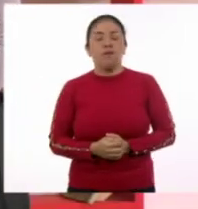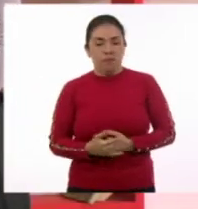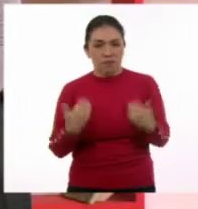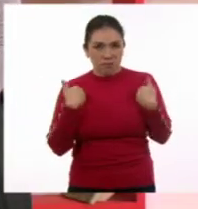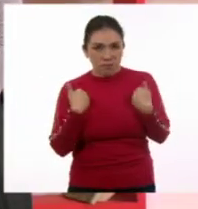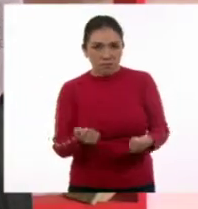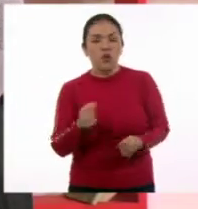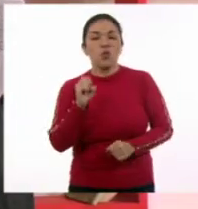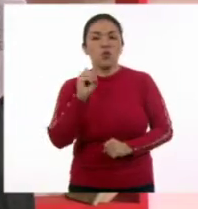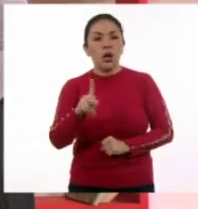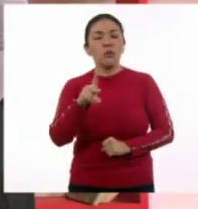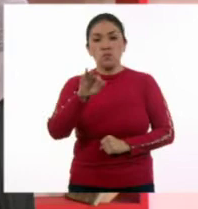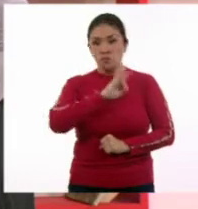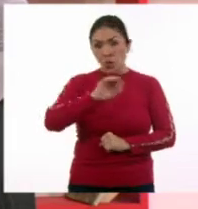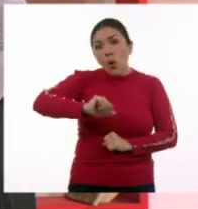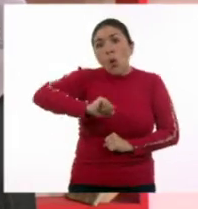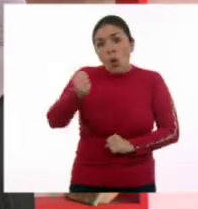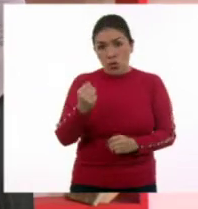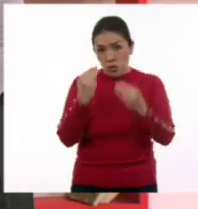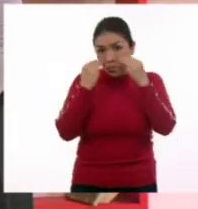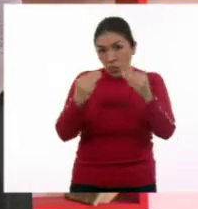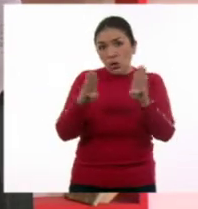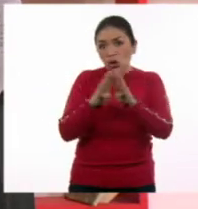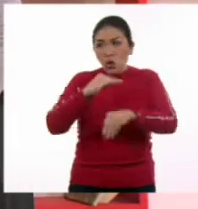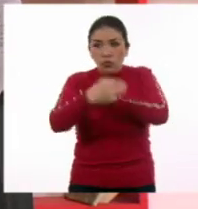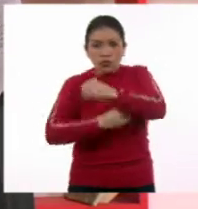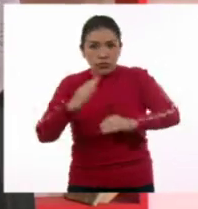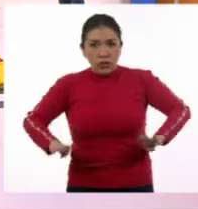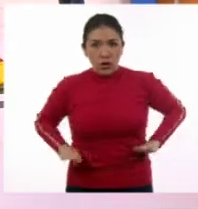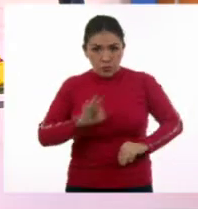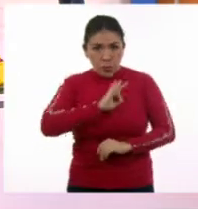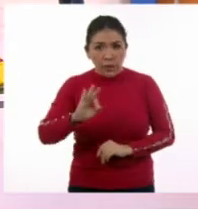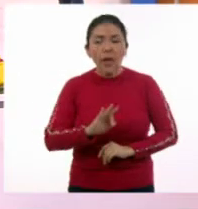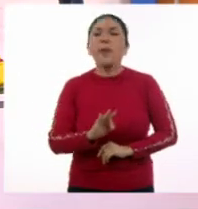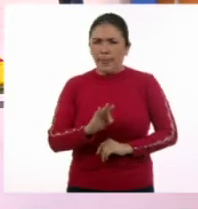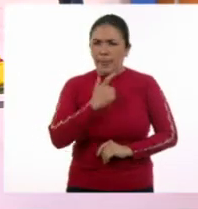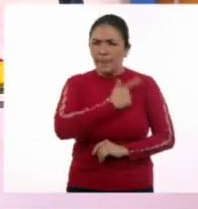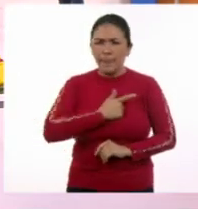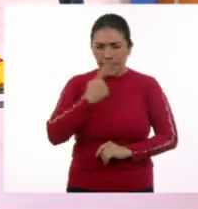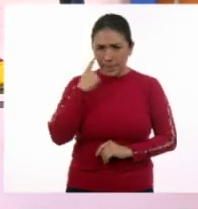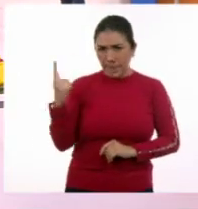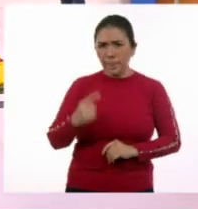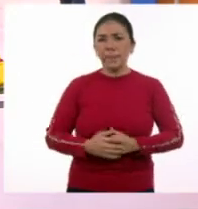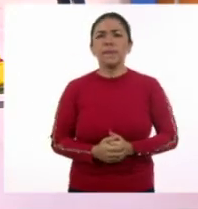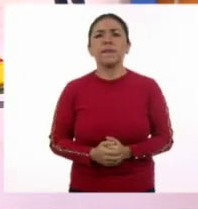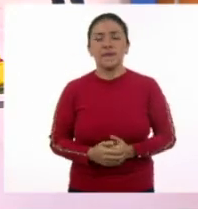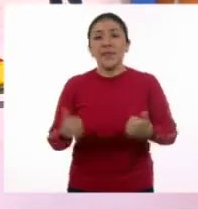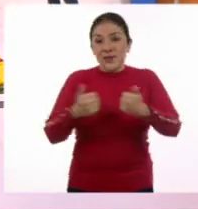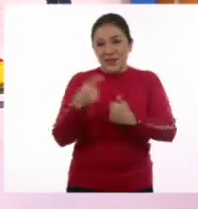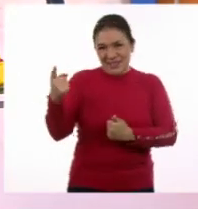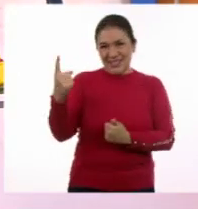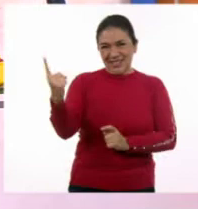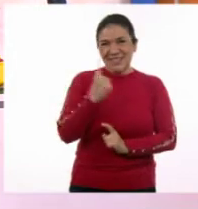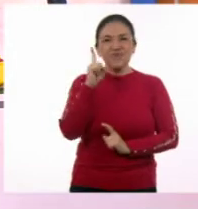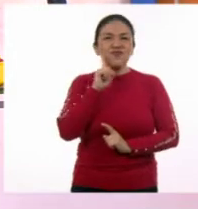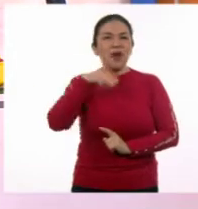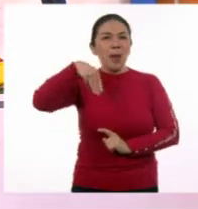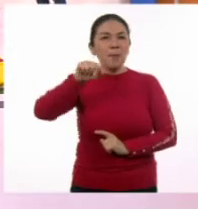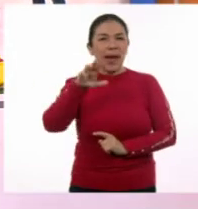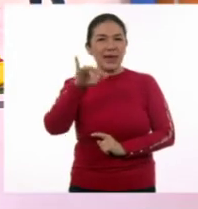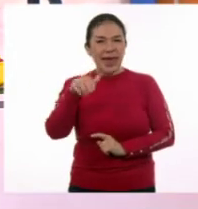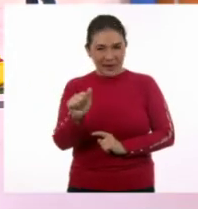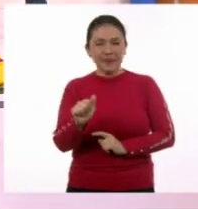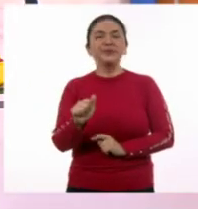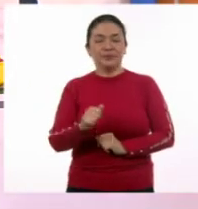y podrías enseñarnos algún otro tipo de vendaje con mariano así que iniciamos con el vendaje de